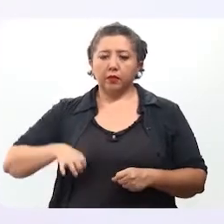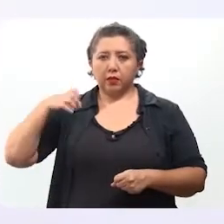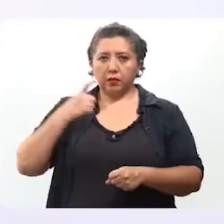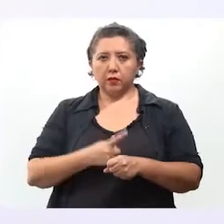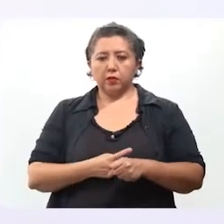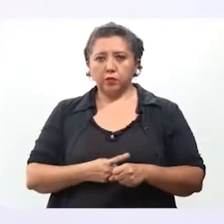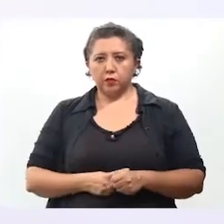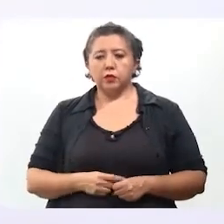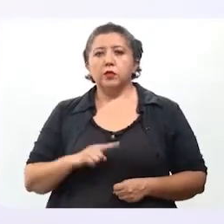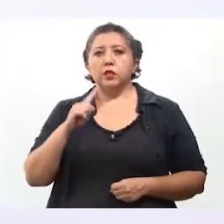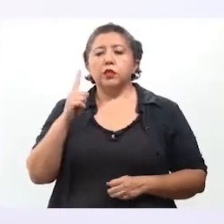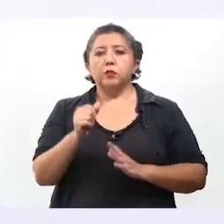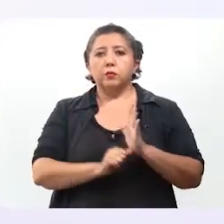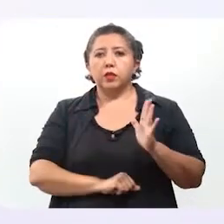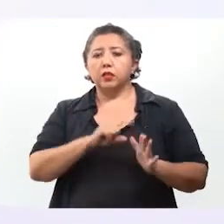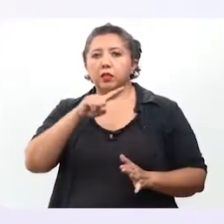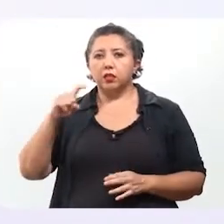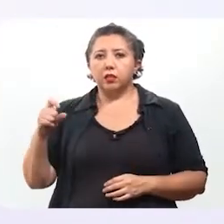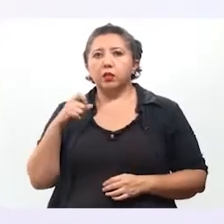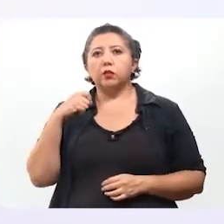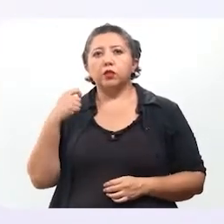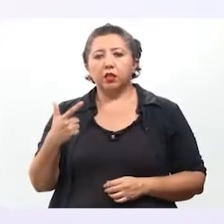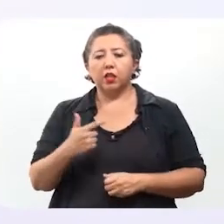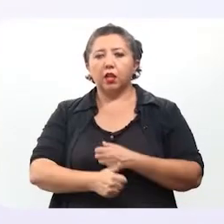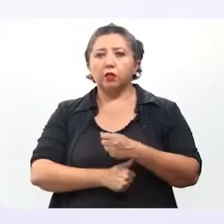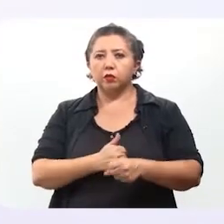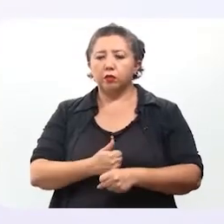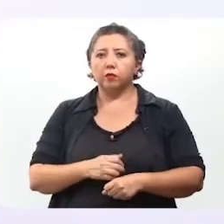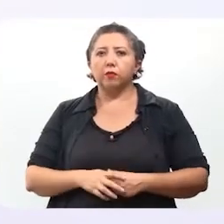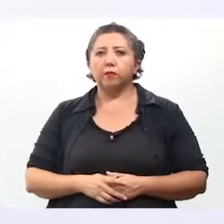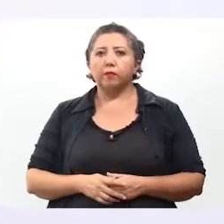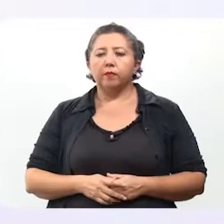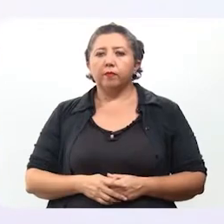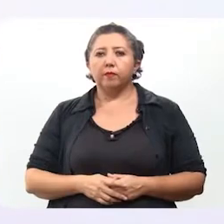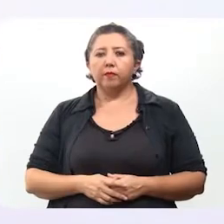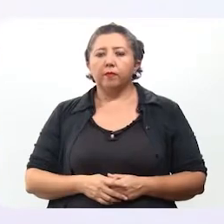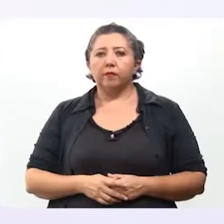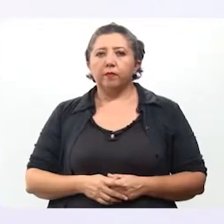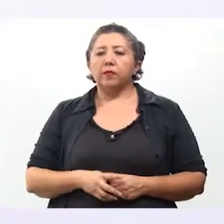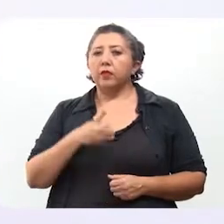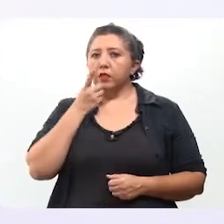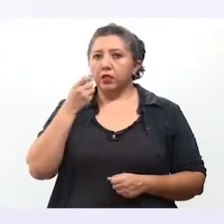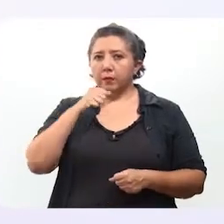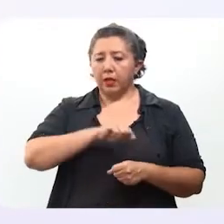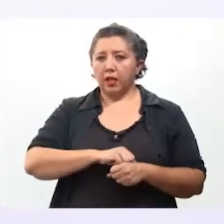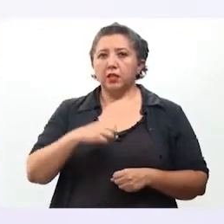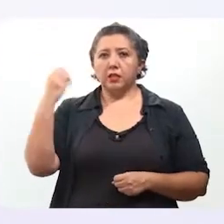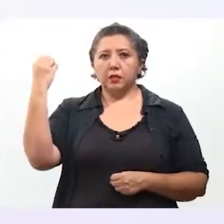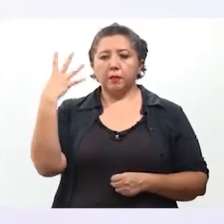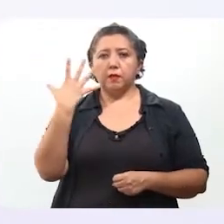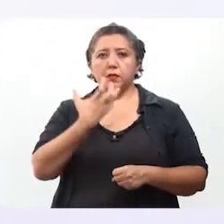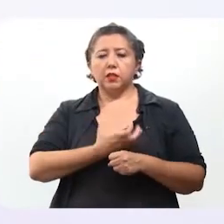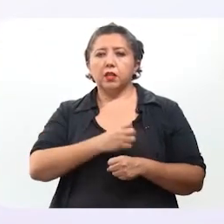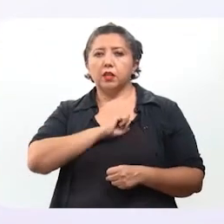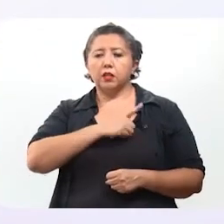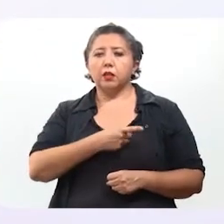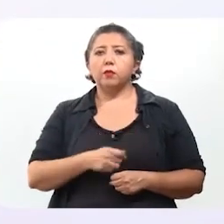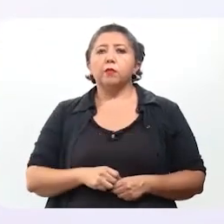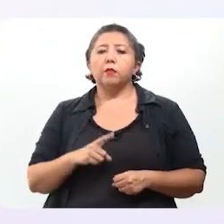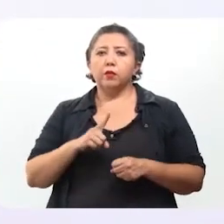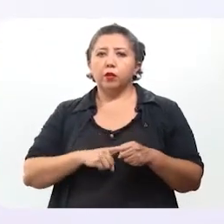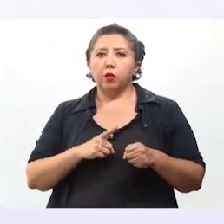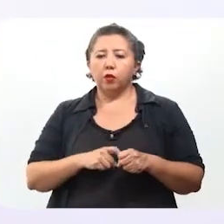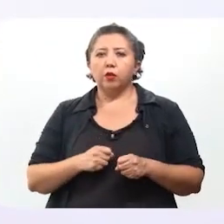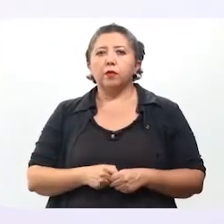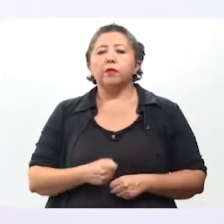El rango de edad de los casos es de 1 mes a 107 años. Los indicadores semanales del Semáforo Estatal de